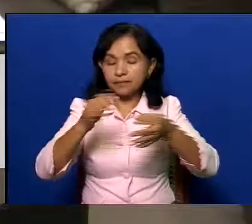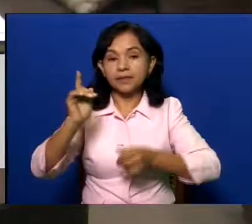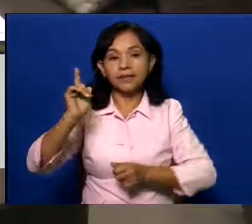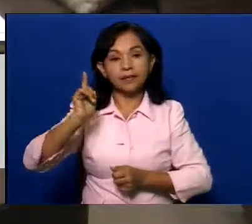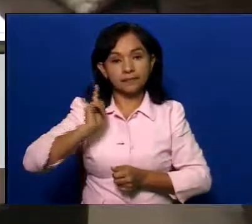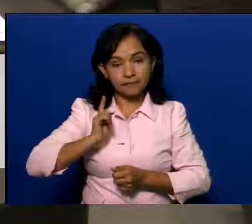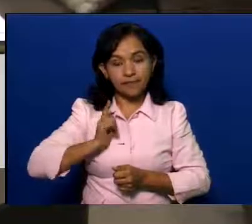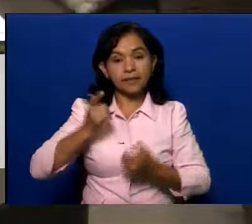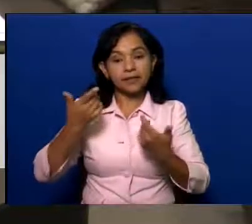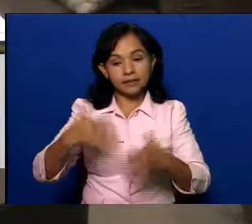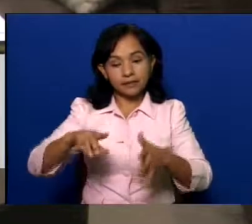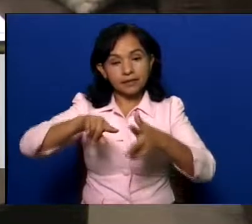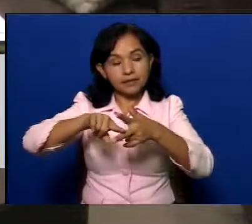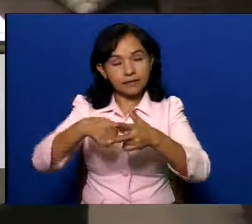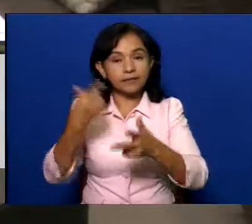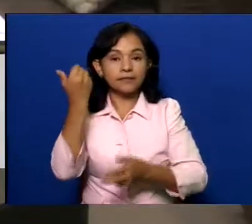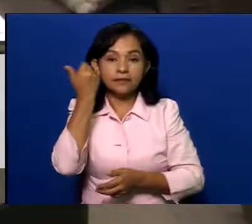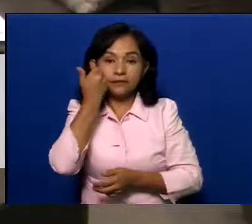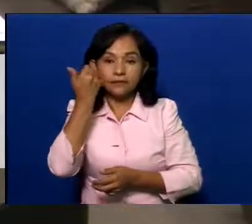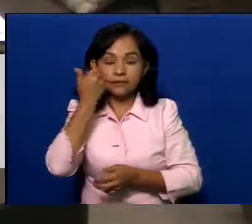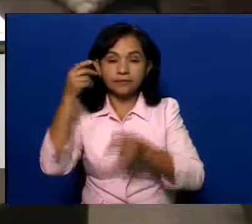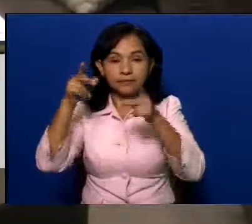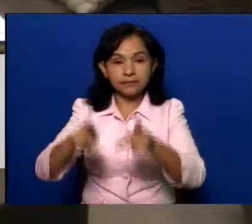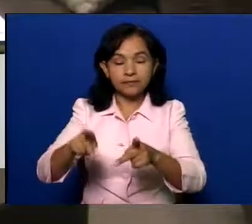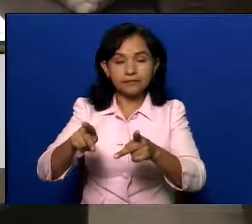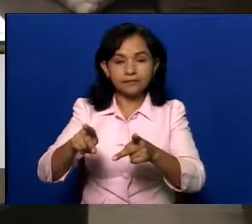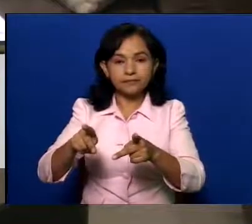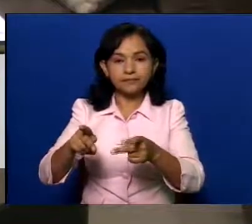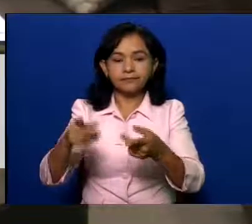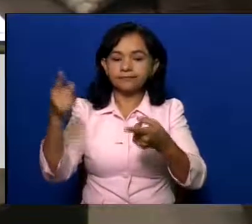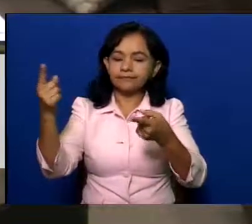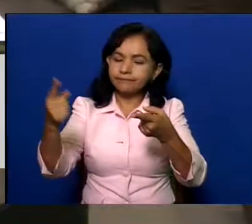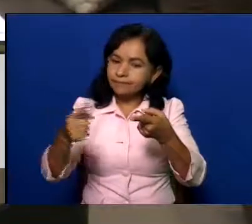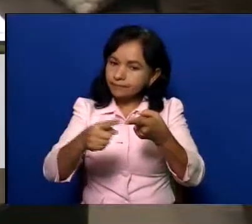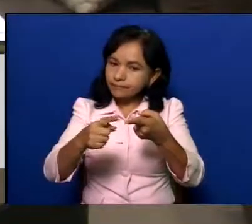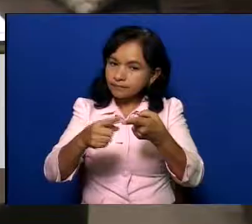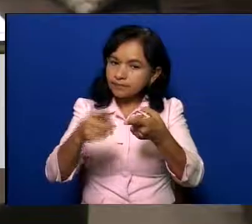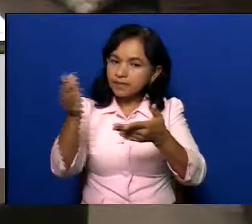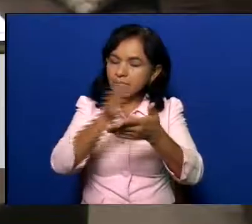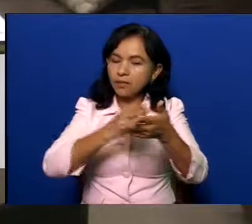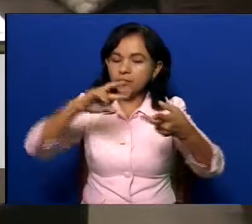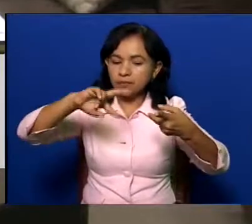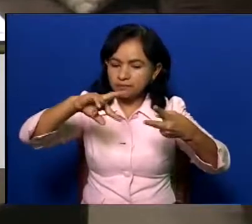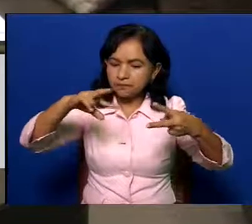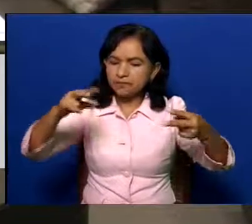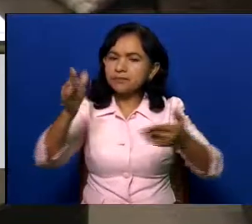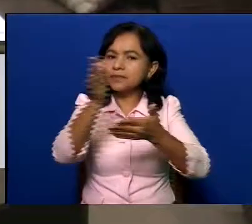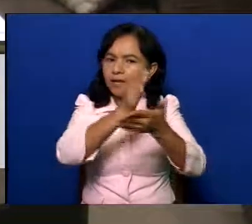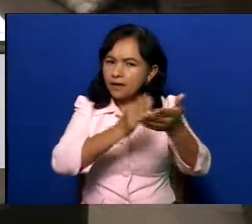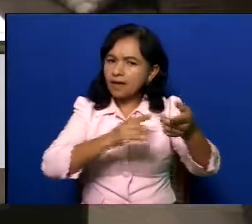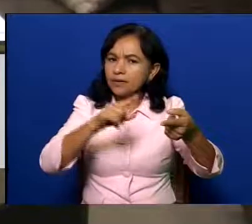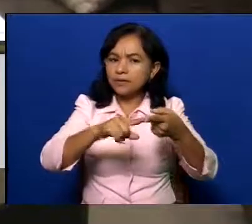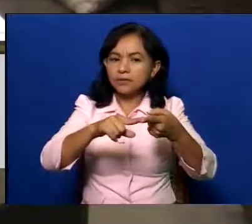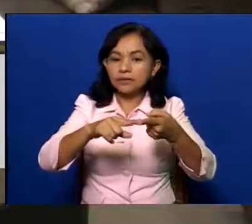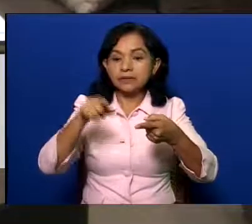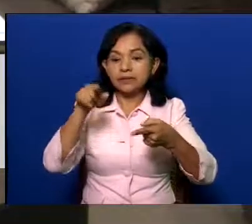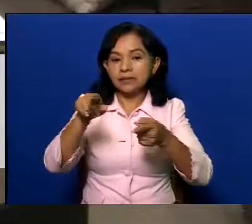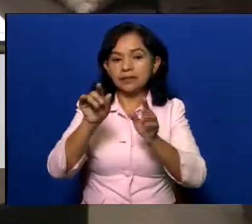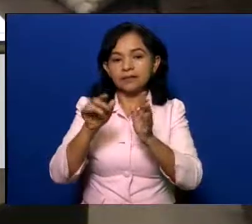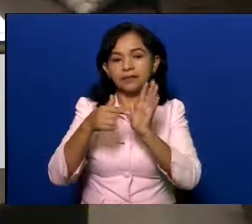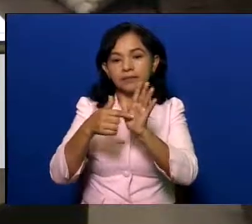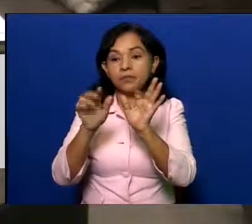la enfermedad. Algunas, bueno, tiene que ver con algunos aspectos genéticos. Casi siempre en la historia familiar